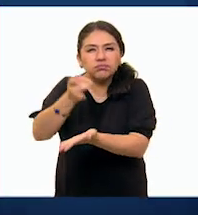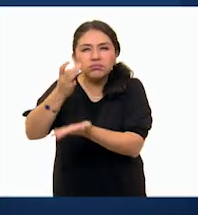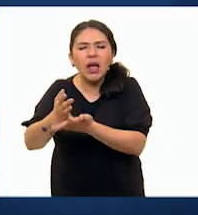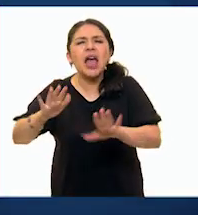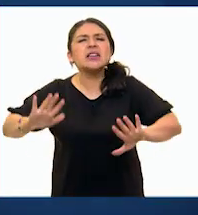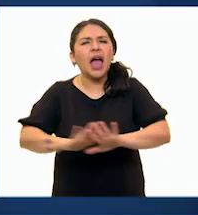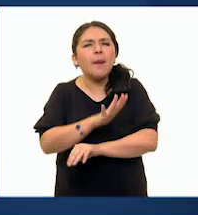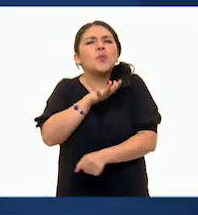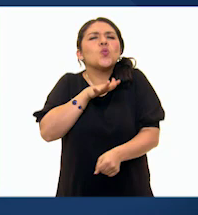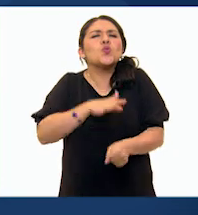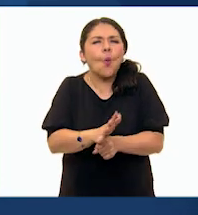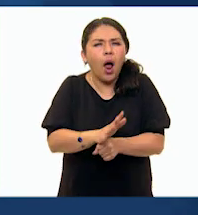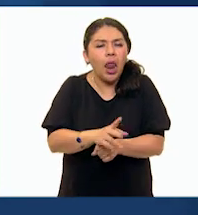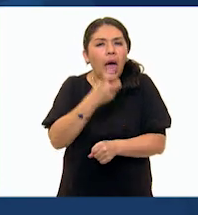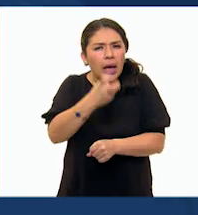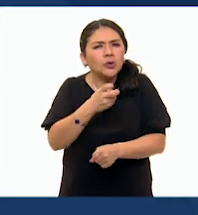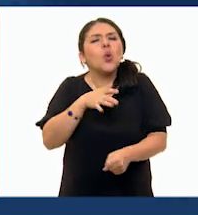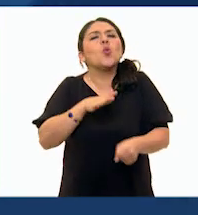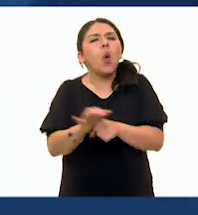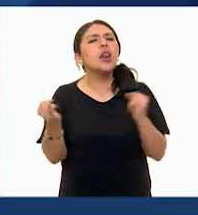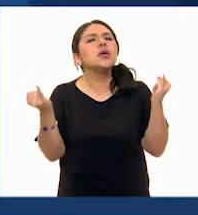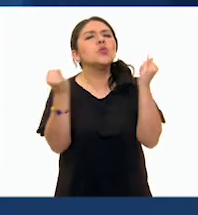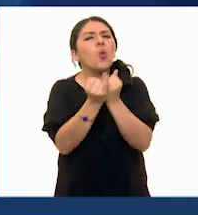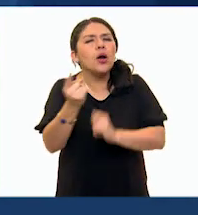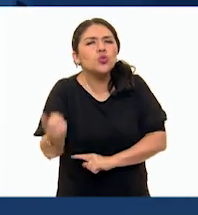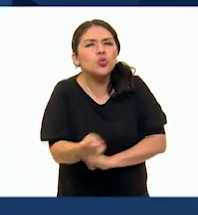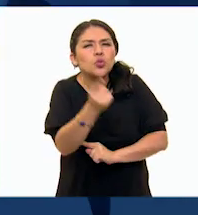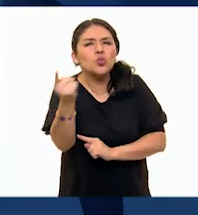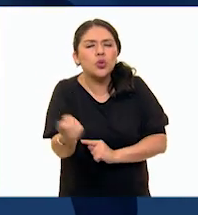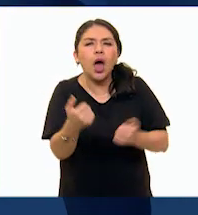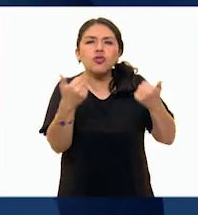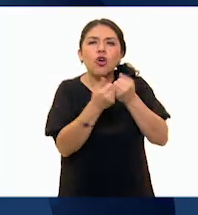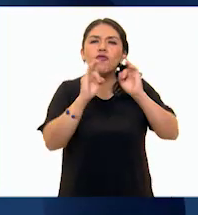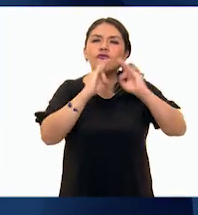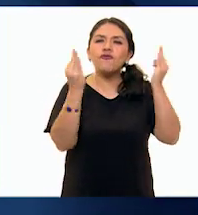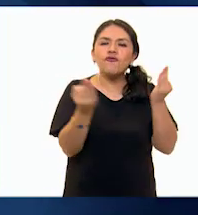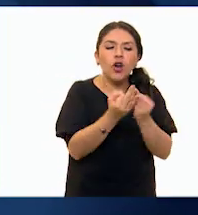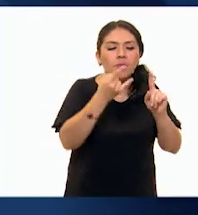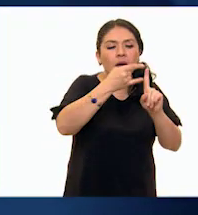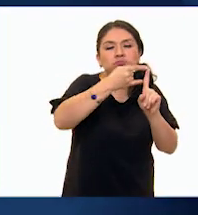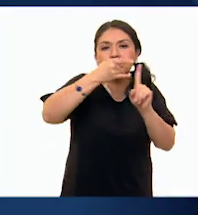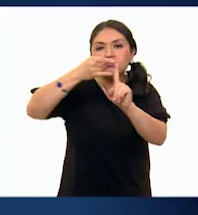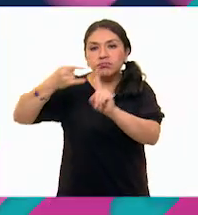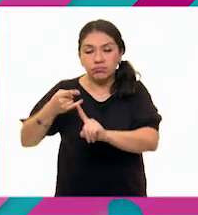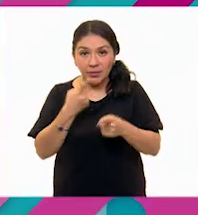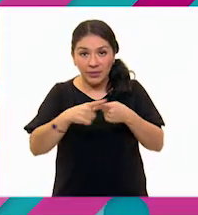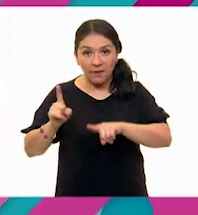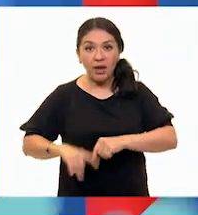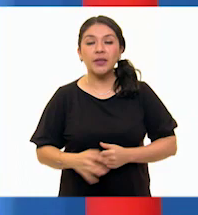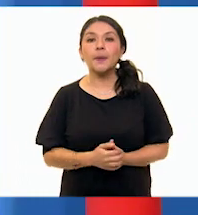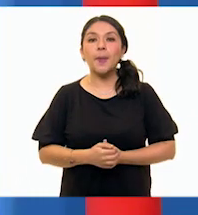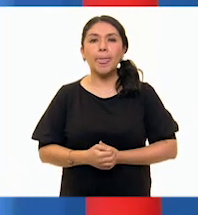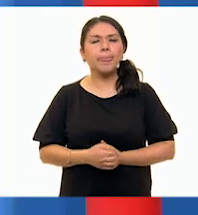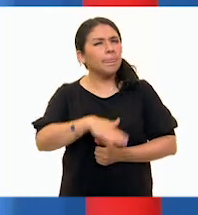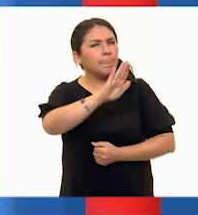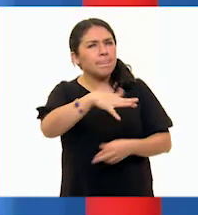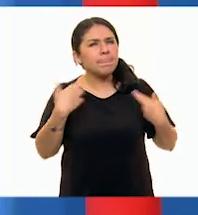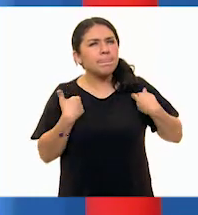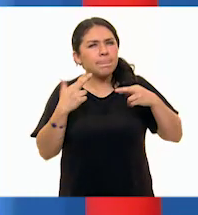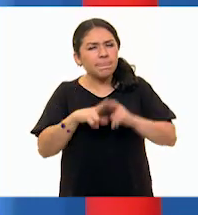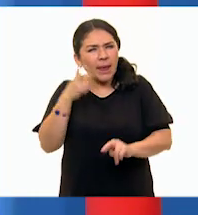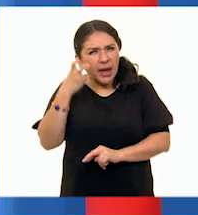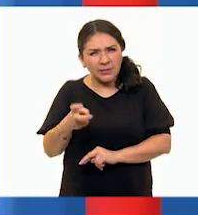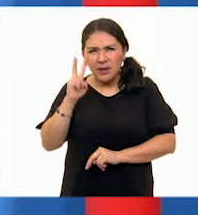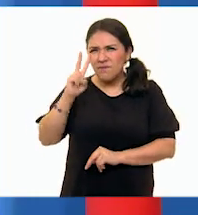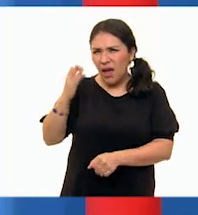varía y lo que permanece constante entre una figura y otra. Maestra, entonces la sucesión